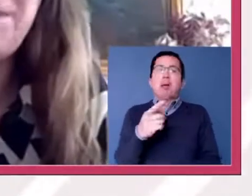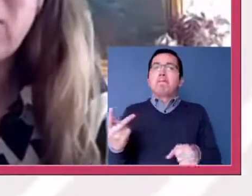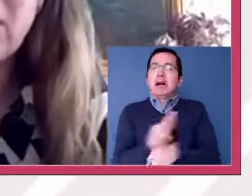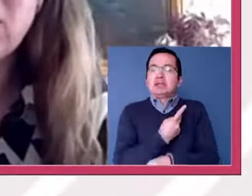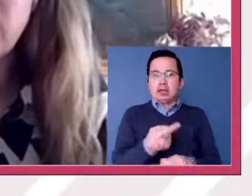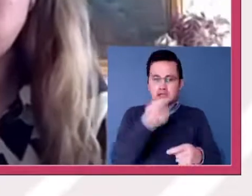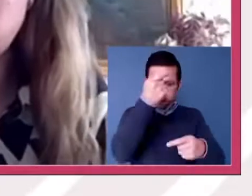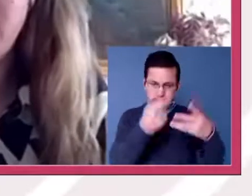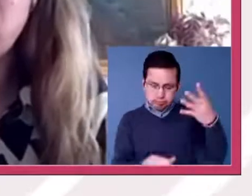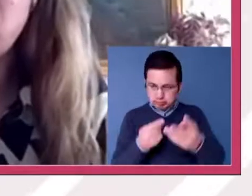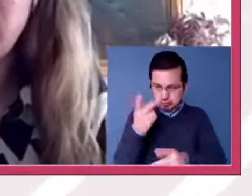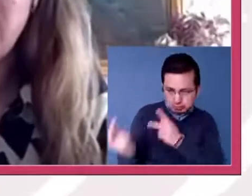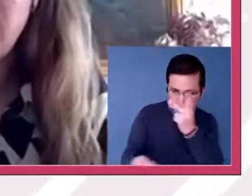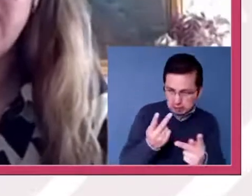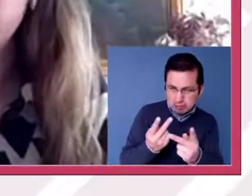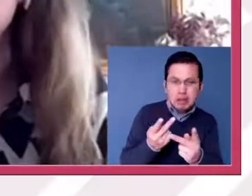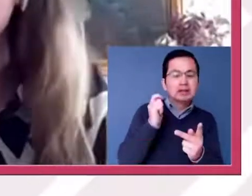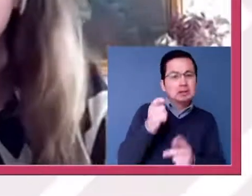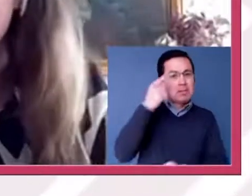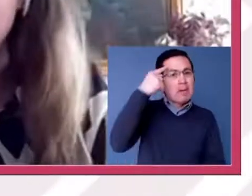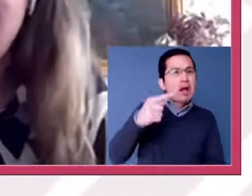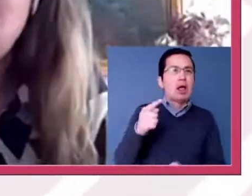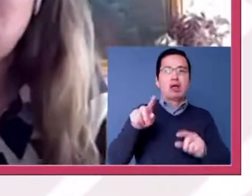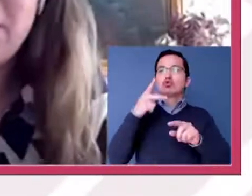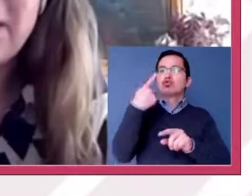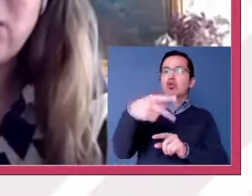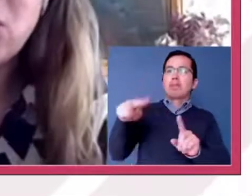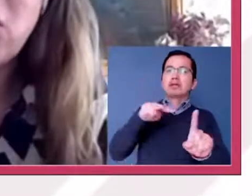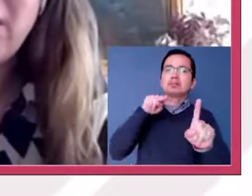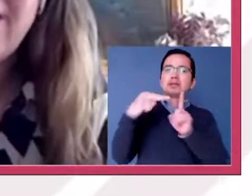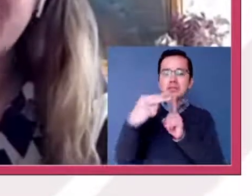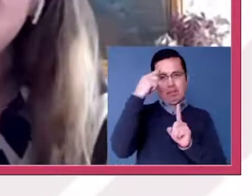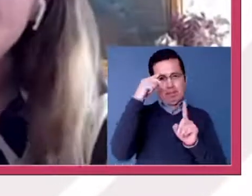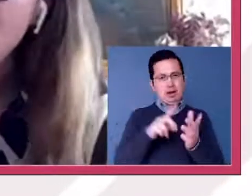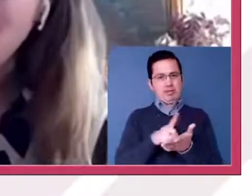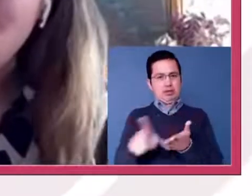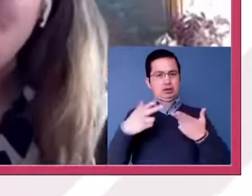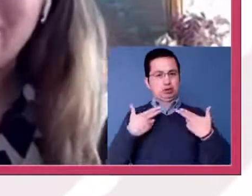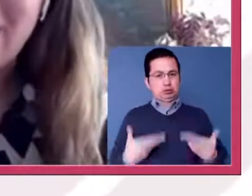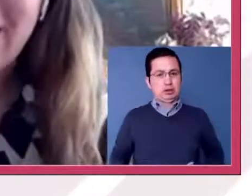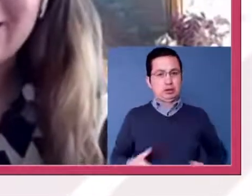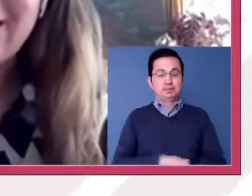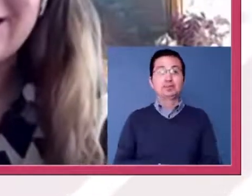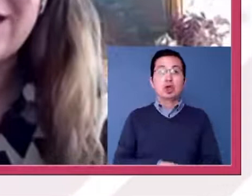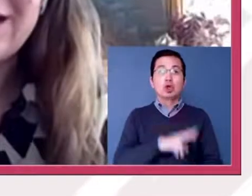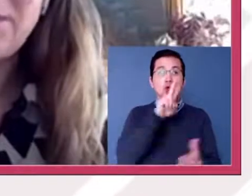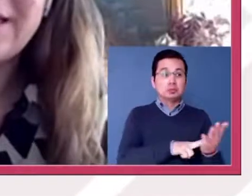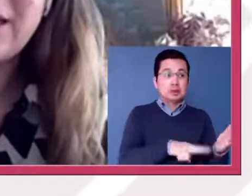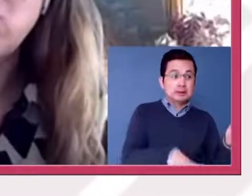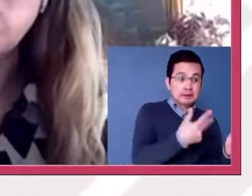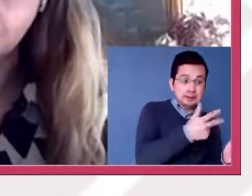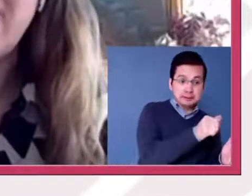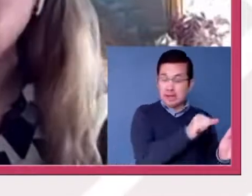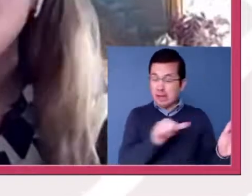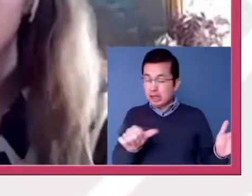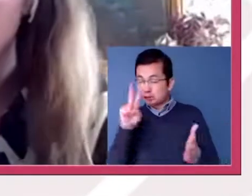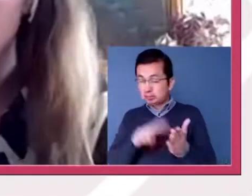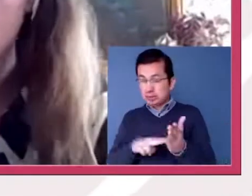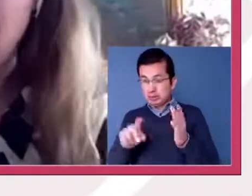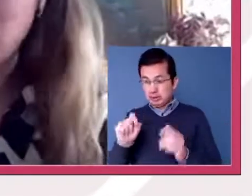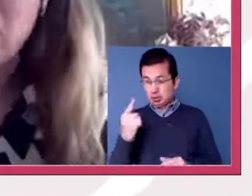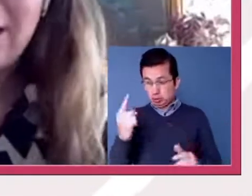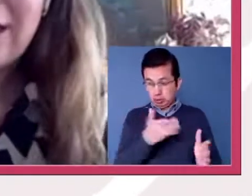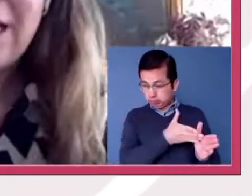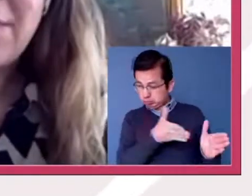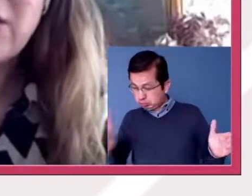del respeto a los derechos humanos. Entre 2013 y 2021 creció muy poco la idea de que se respetan mucho o algo los